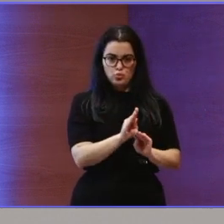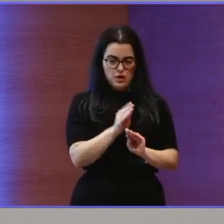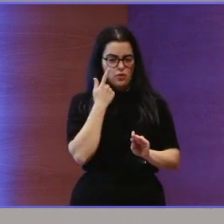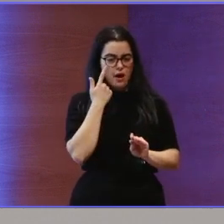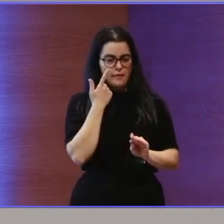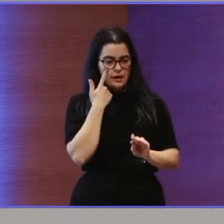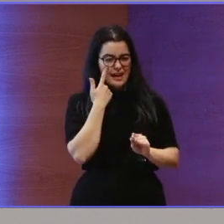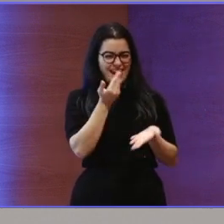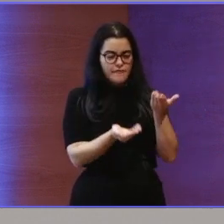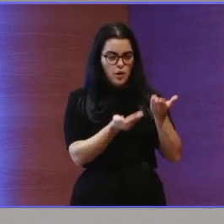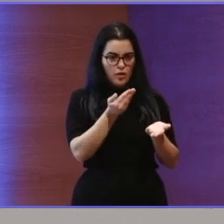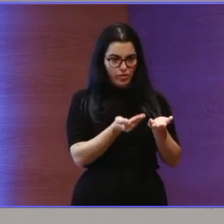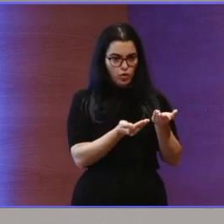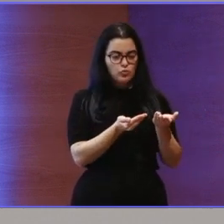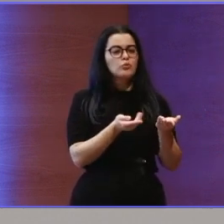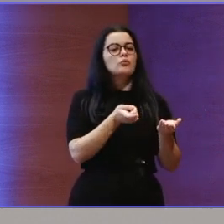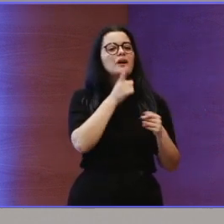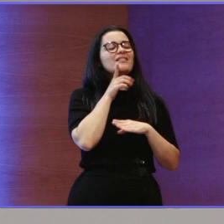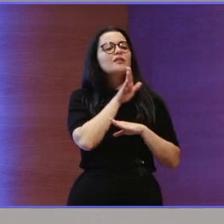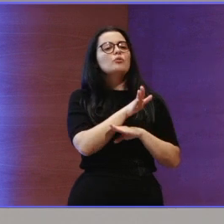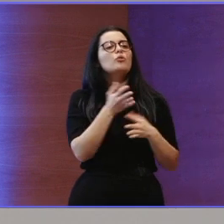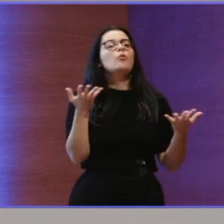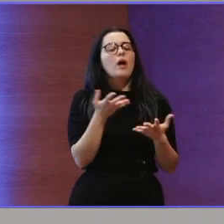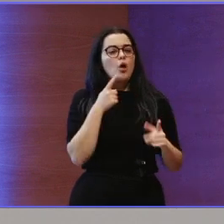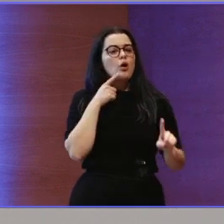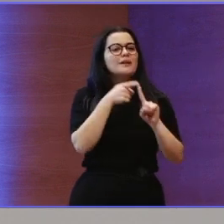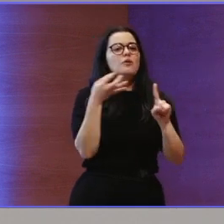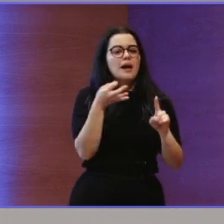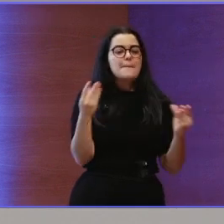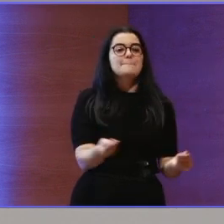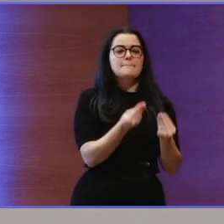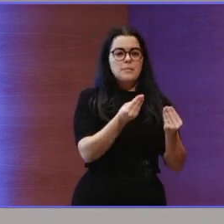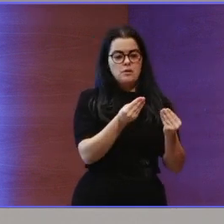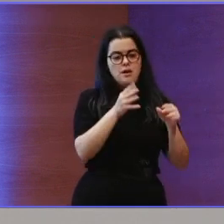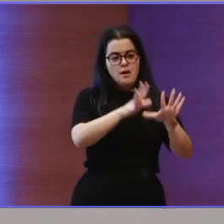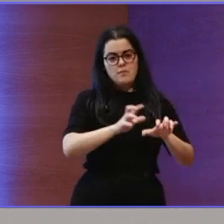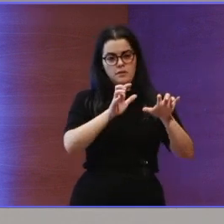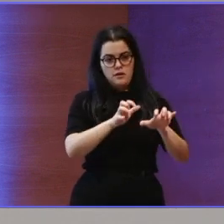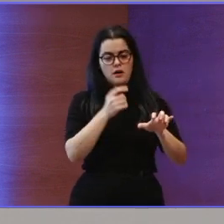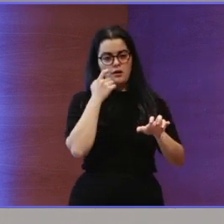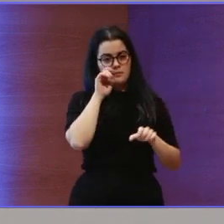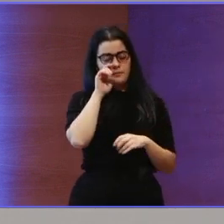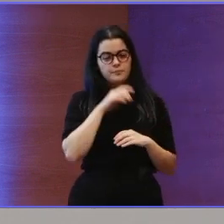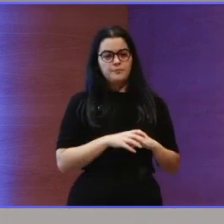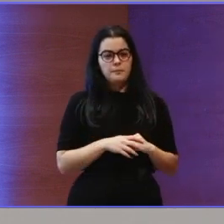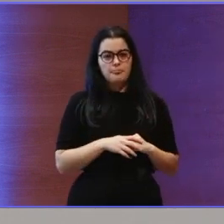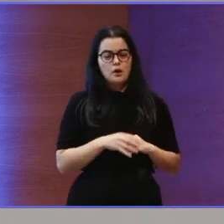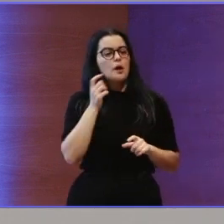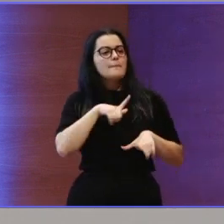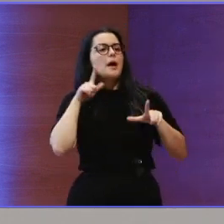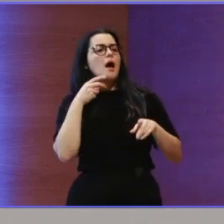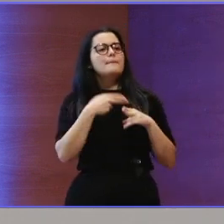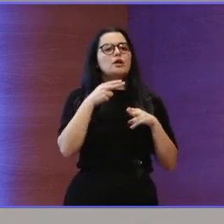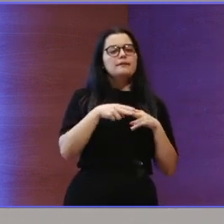esa evaluación sea de mejora y de aprendizaje en el que en el centro no esté la política o el